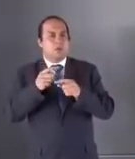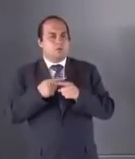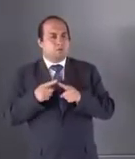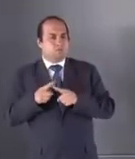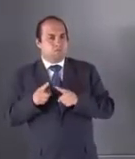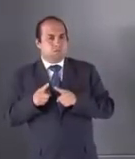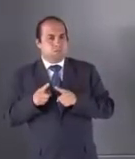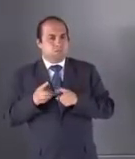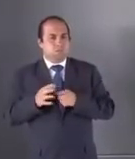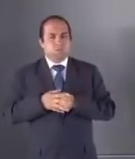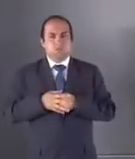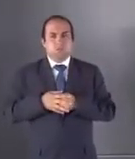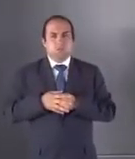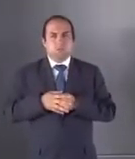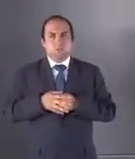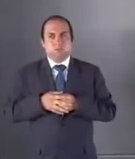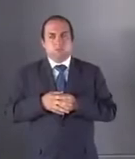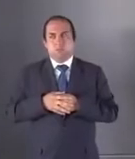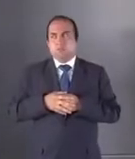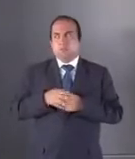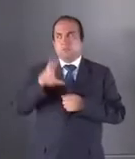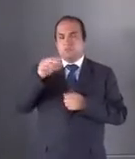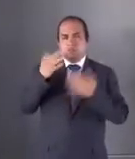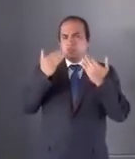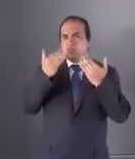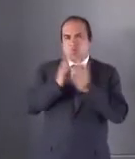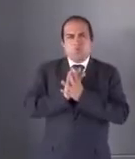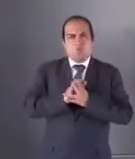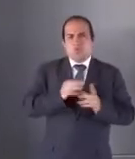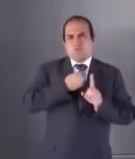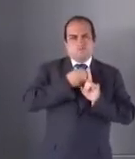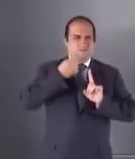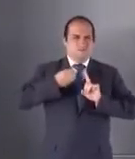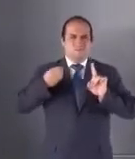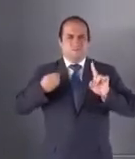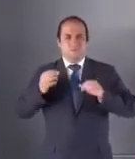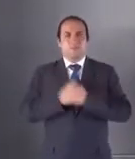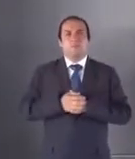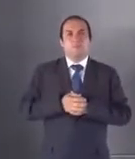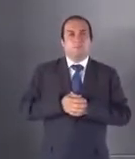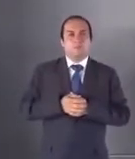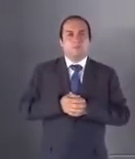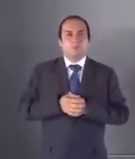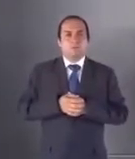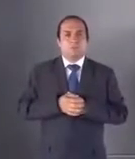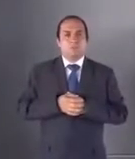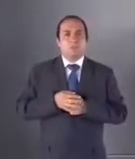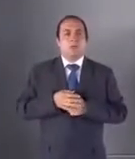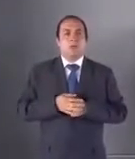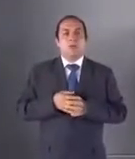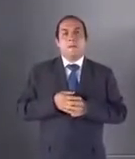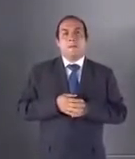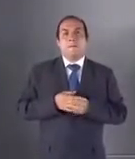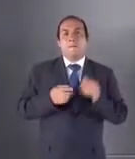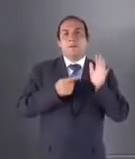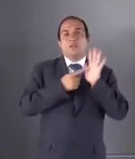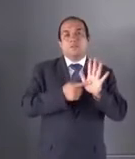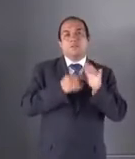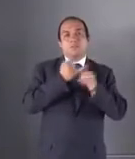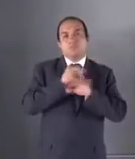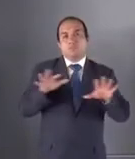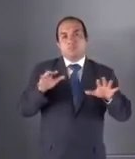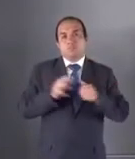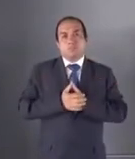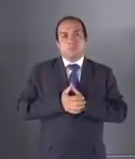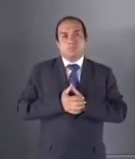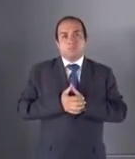Sobre todo en el 2019. No hay ninguna anomalía y ahí se va a poder presentar toda la información